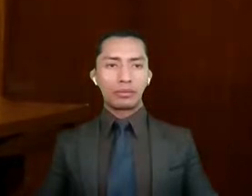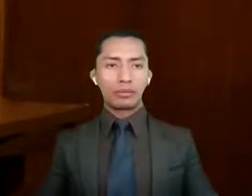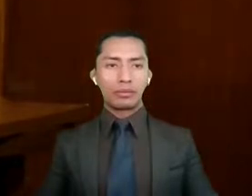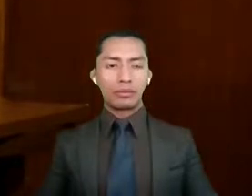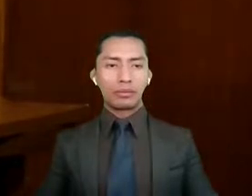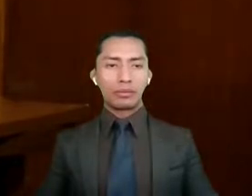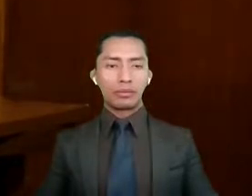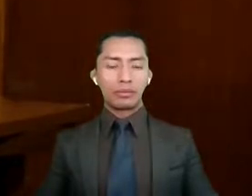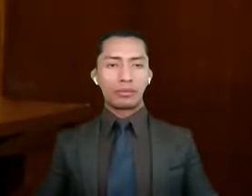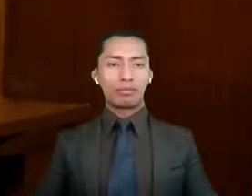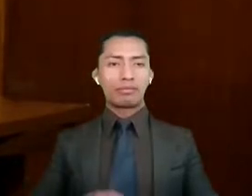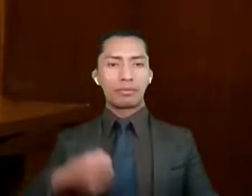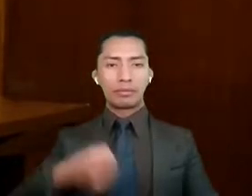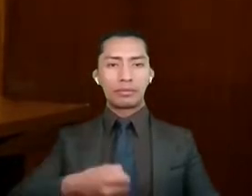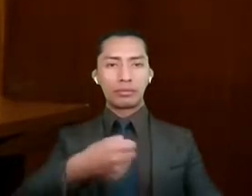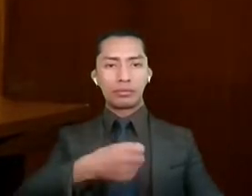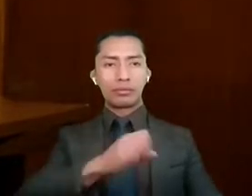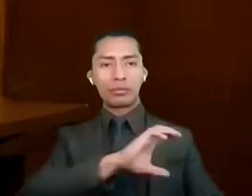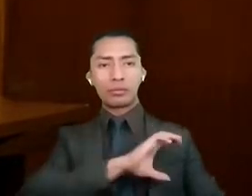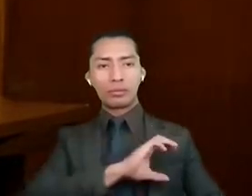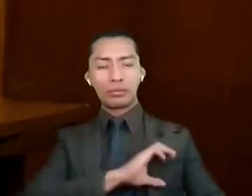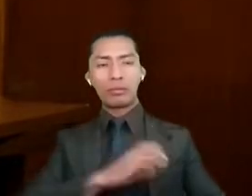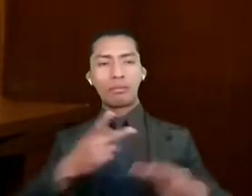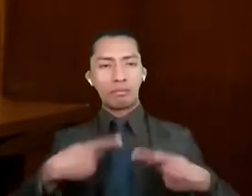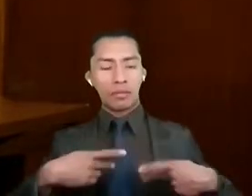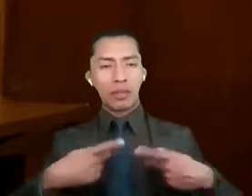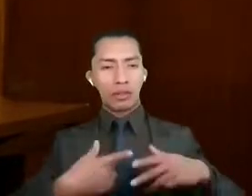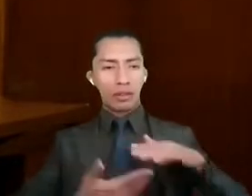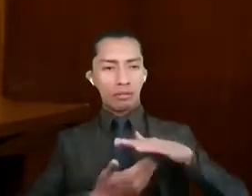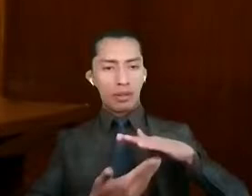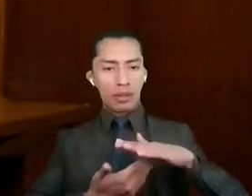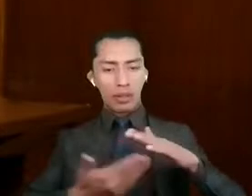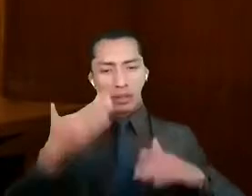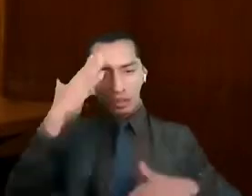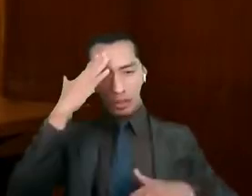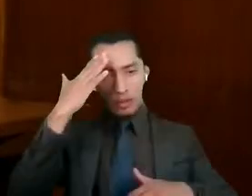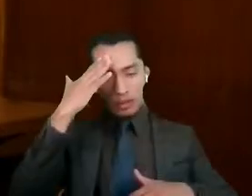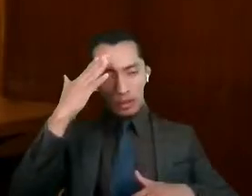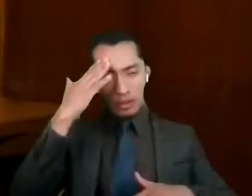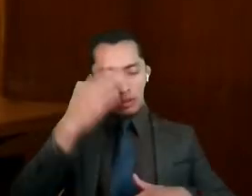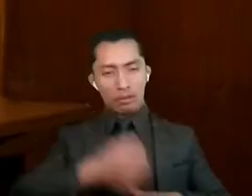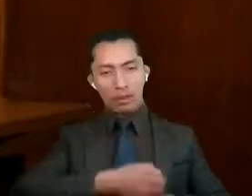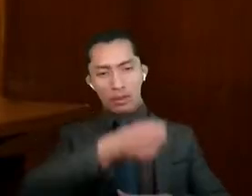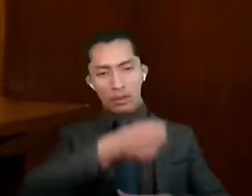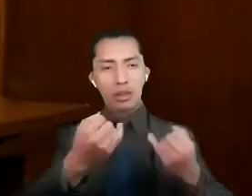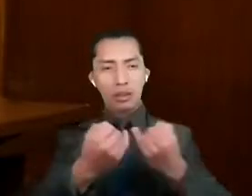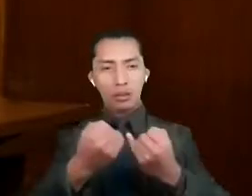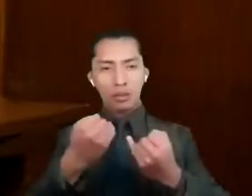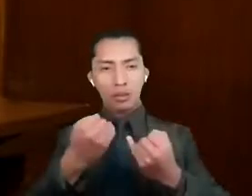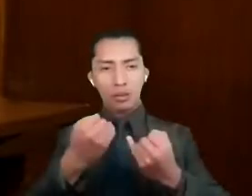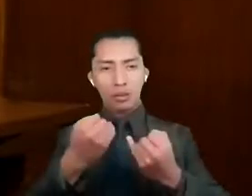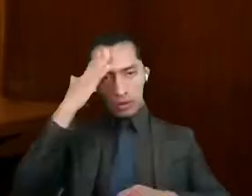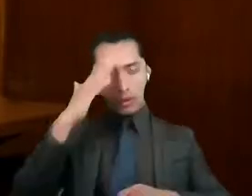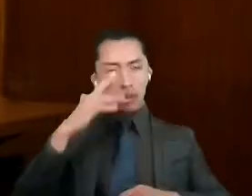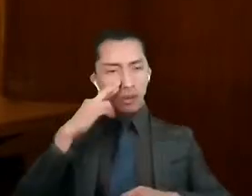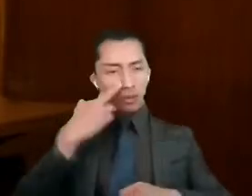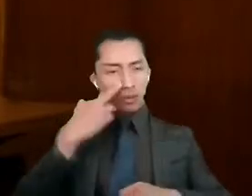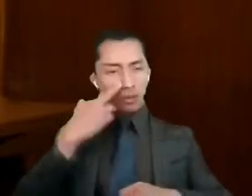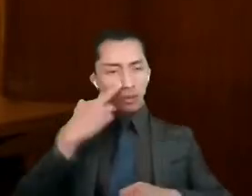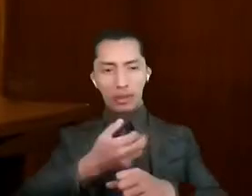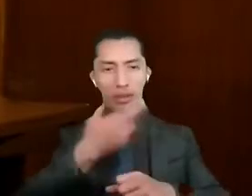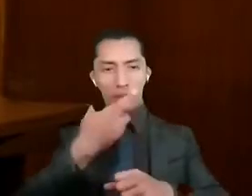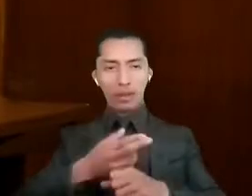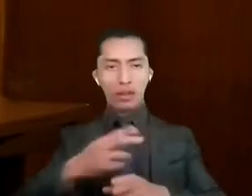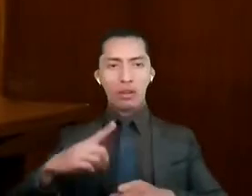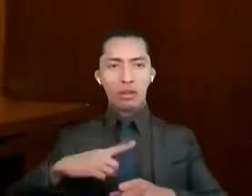Saludo con aprecio a los integrantes de la mesa directiva y también al titular de la Secretaría General de Gobierno,